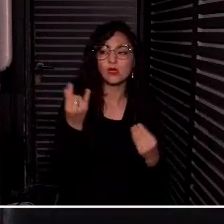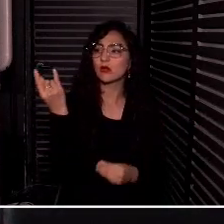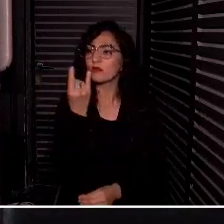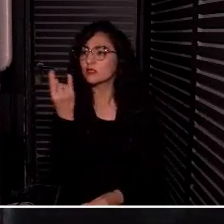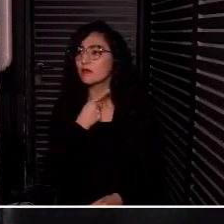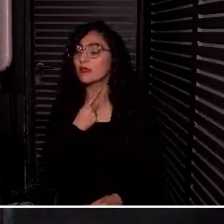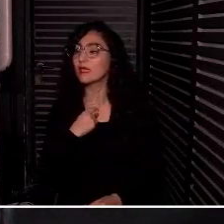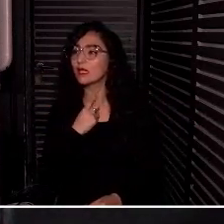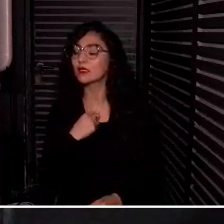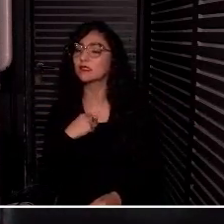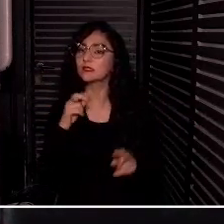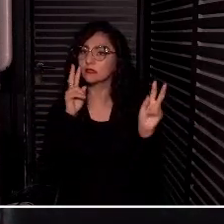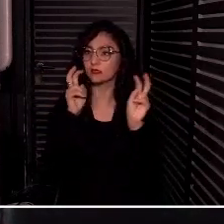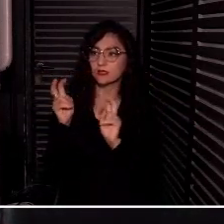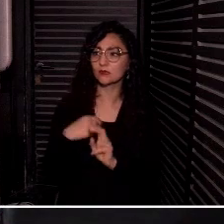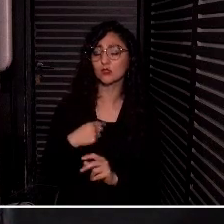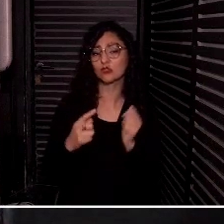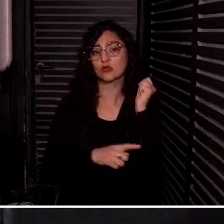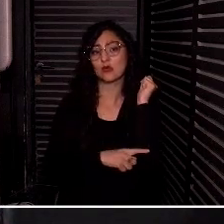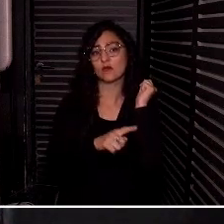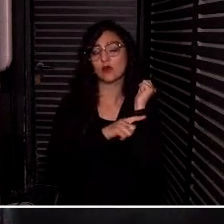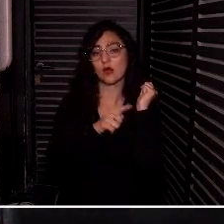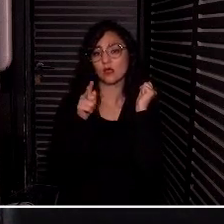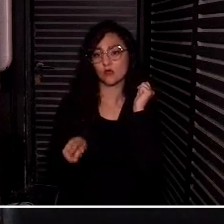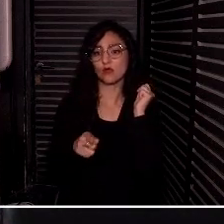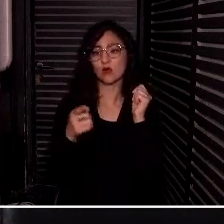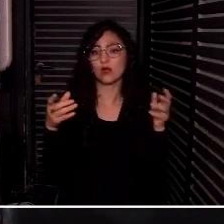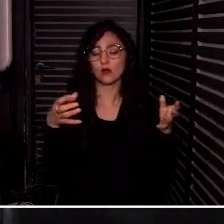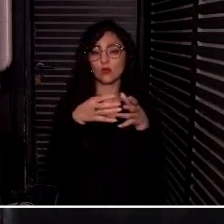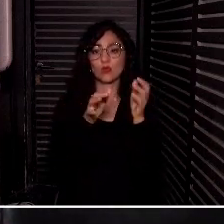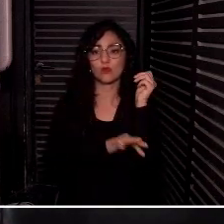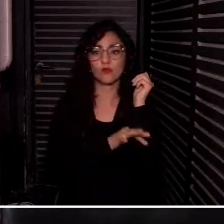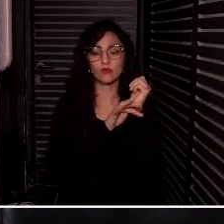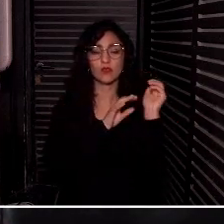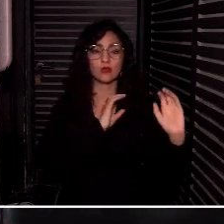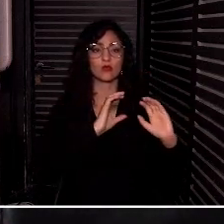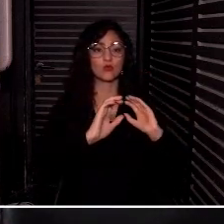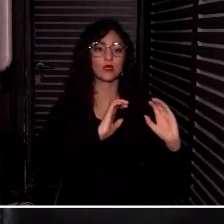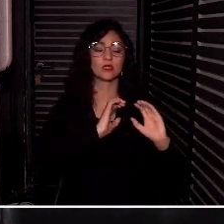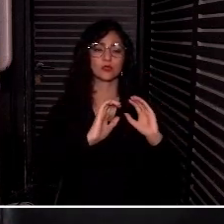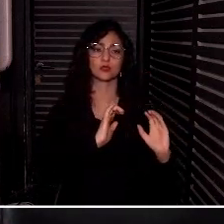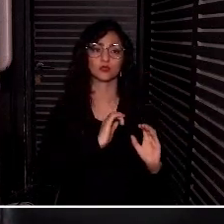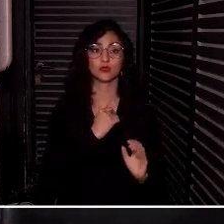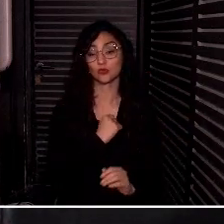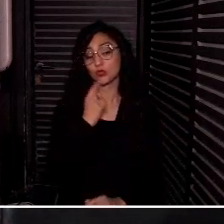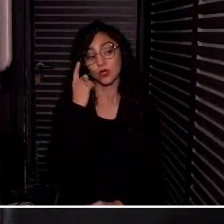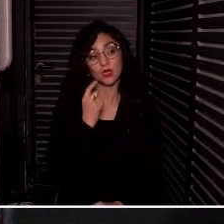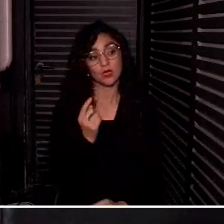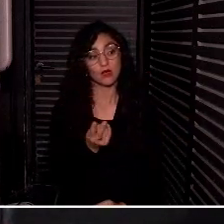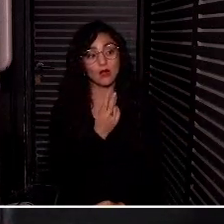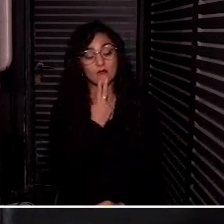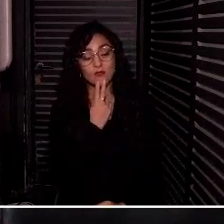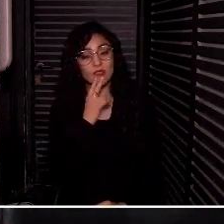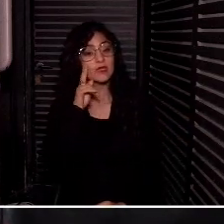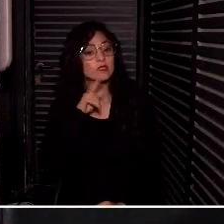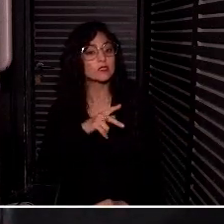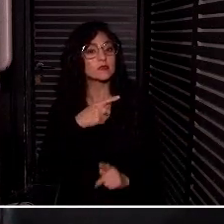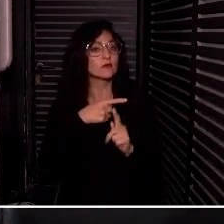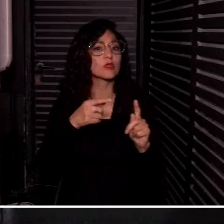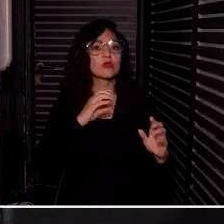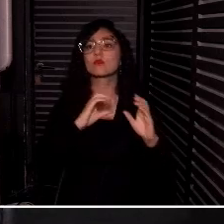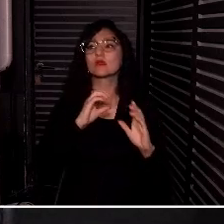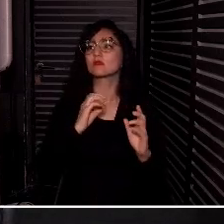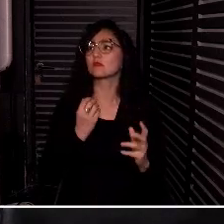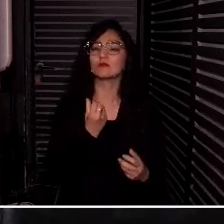me interesa yo estoy yo soy abogado en una facultad de comunicación y estoy porque yo creo que la vida digamos sin medios de comunicación Para mí sería como un